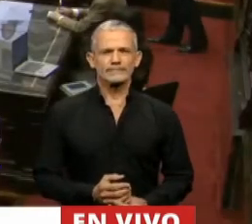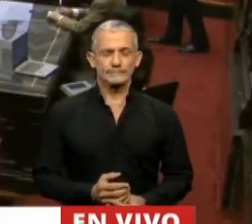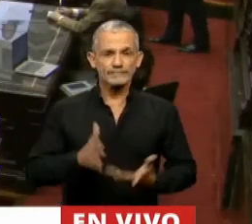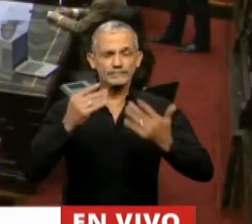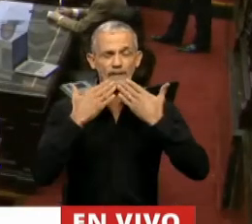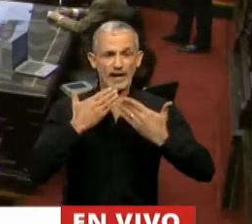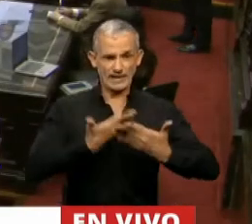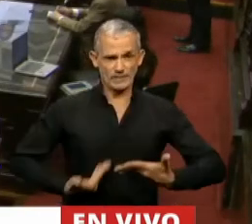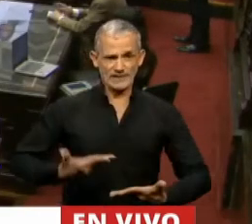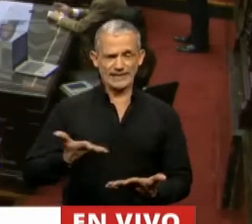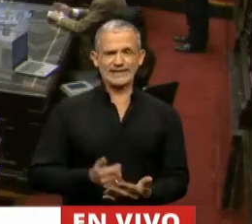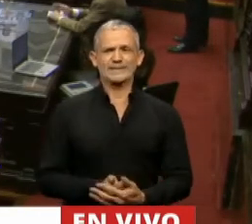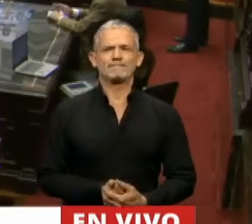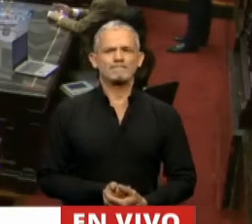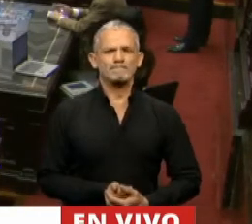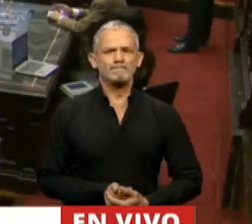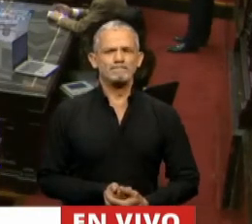Gracias, Presidente.